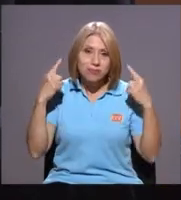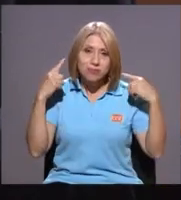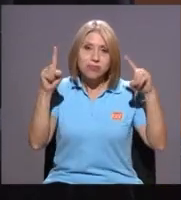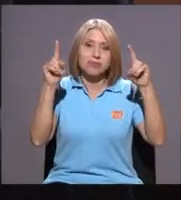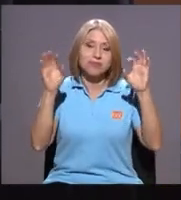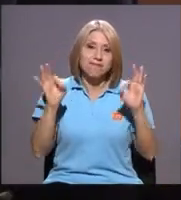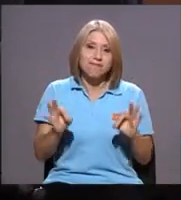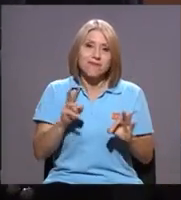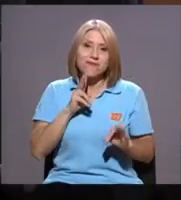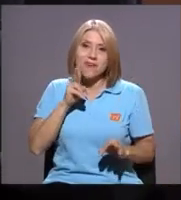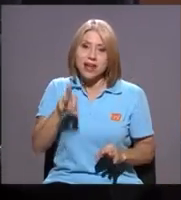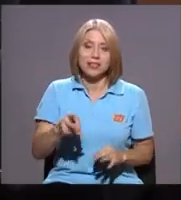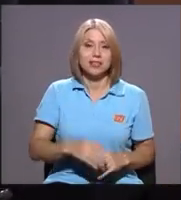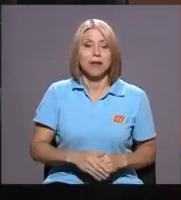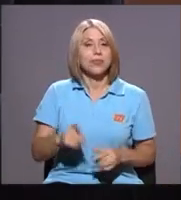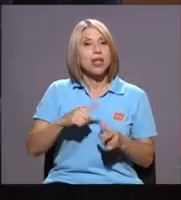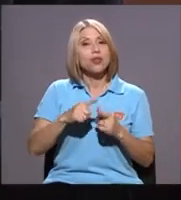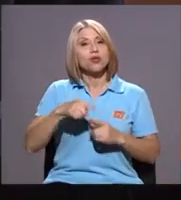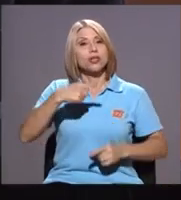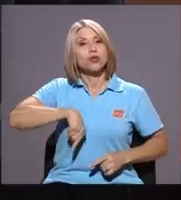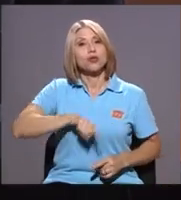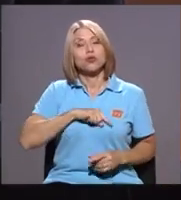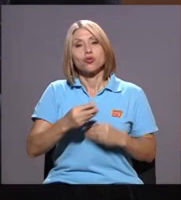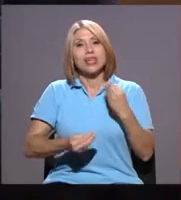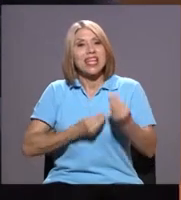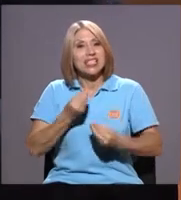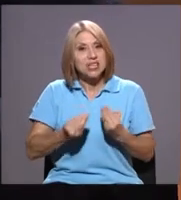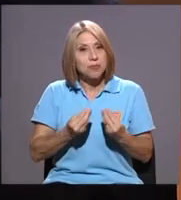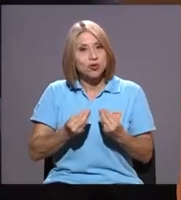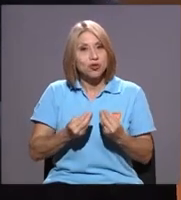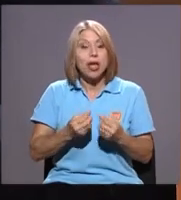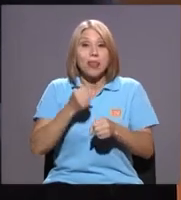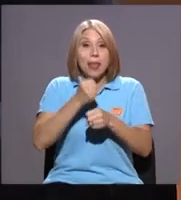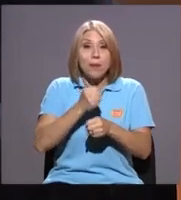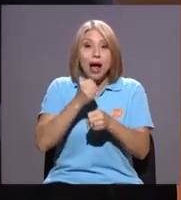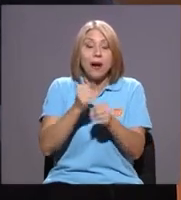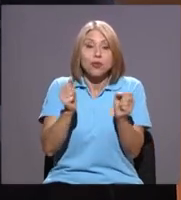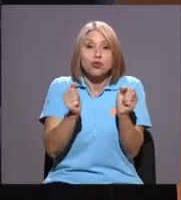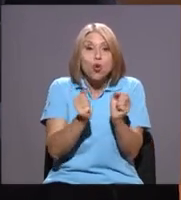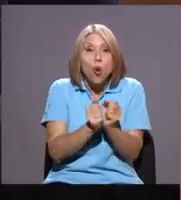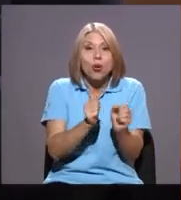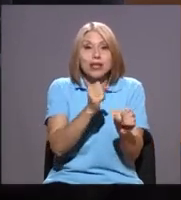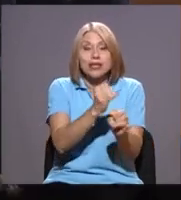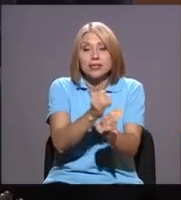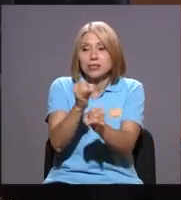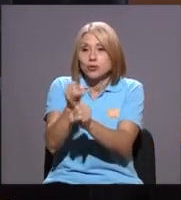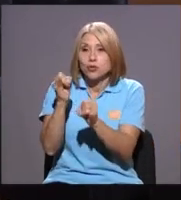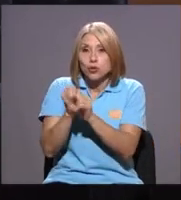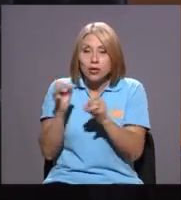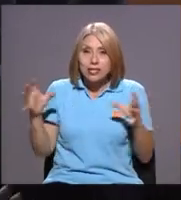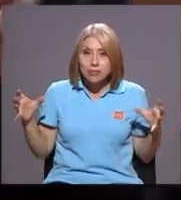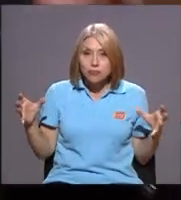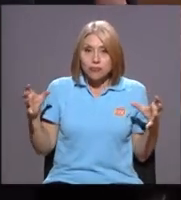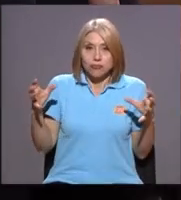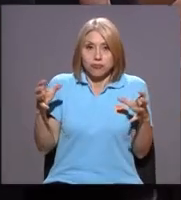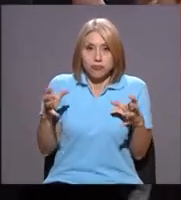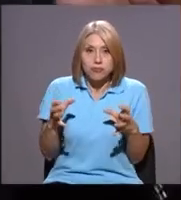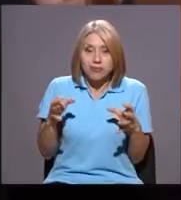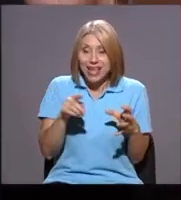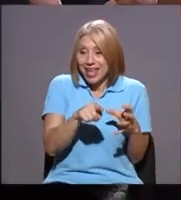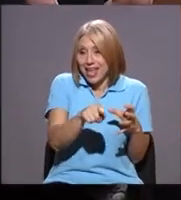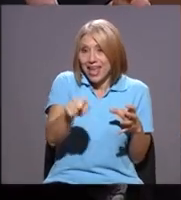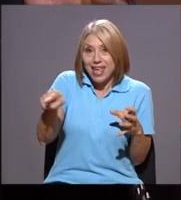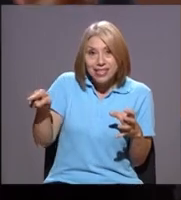Entonces, ¿qué hicimos? Bueno, trabajamos en conjunto con diversas instituciones que tenían a su haber